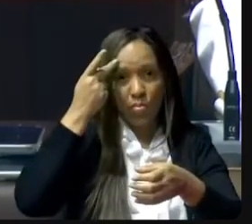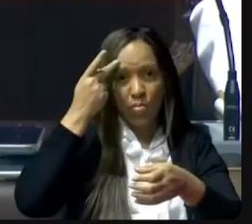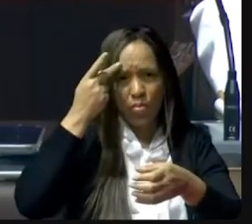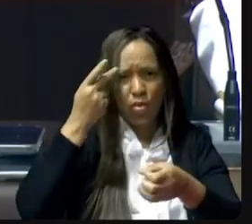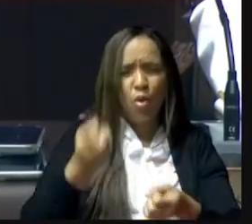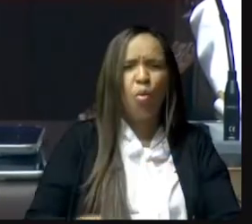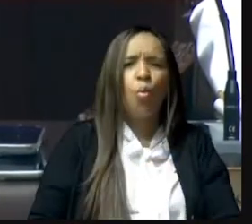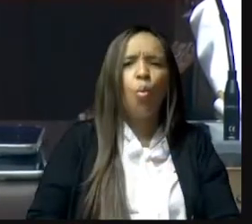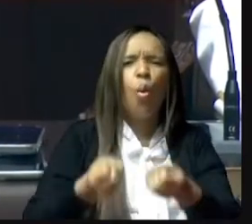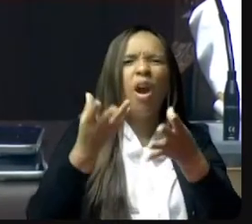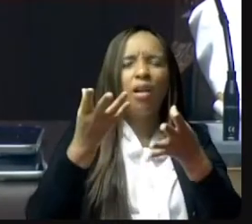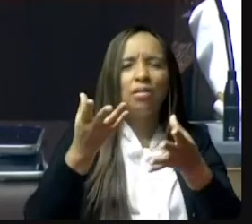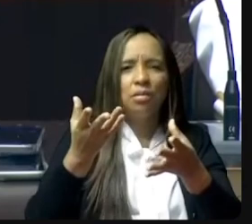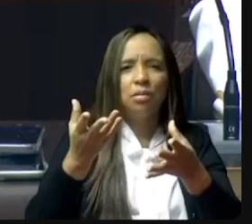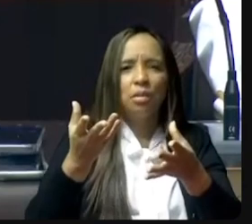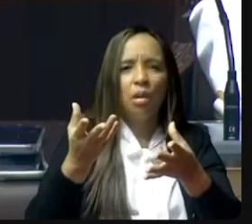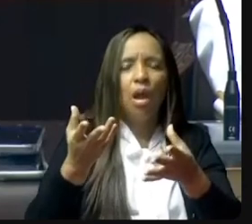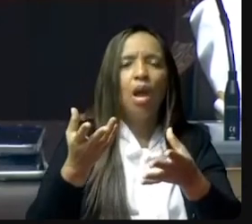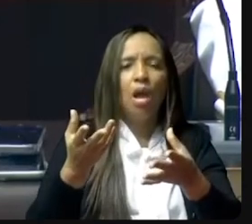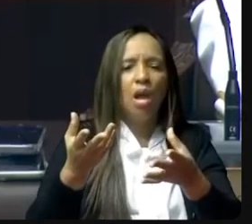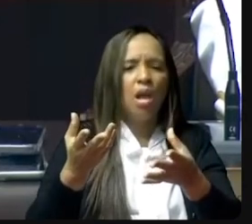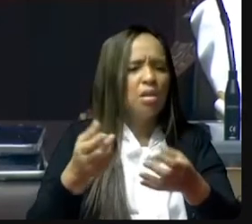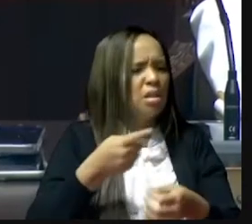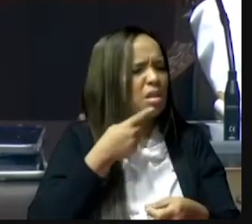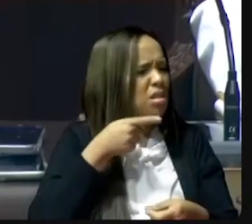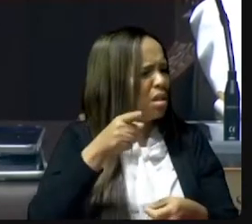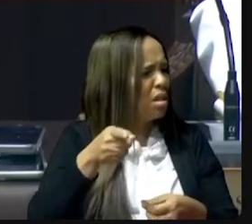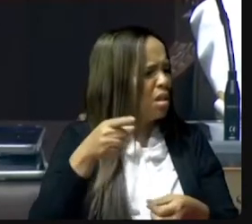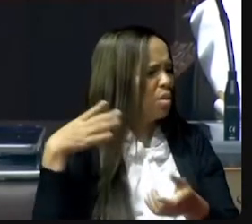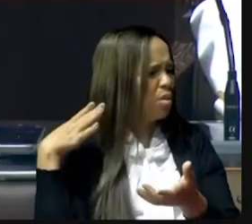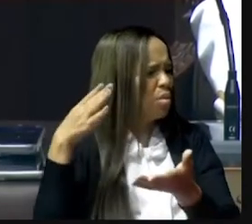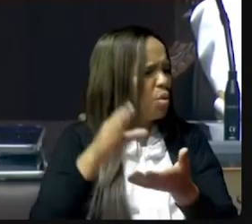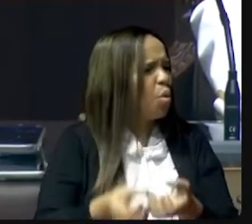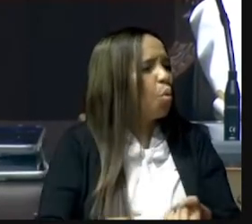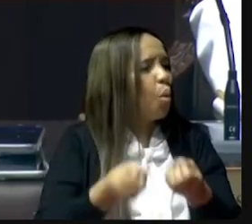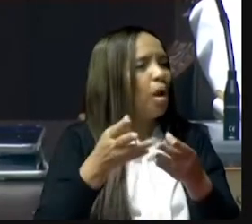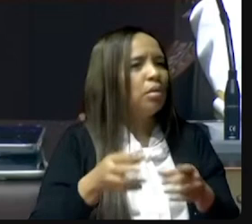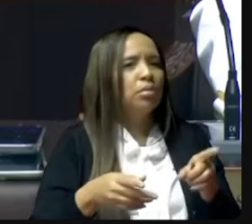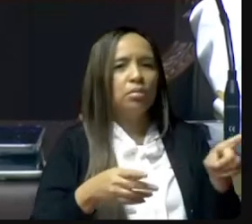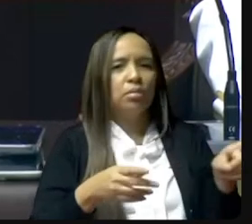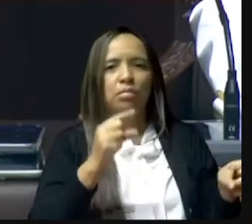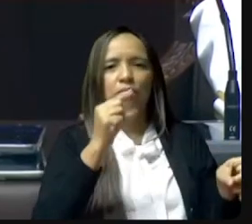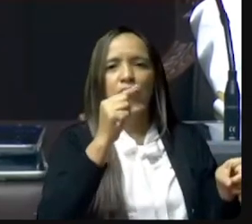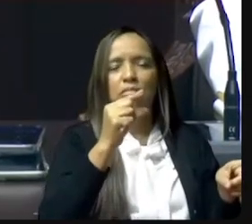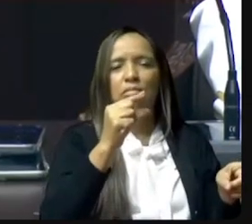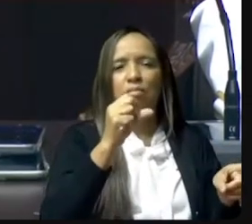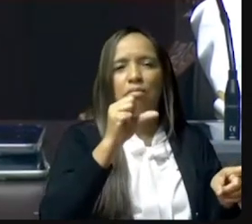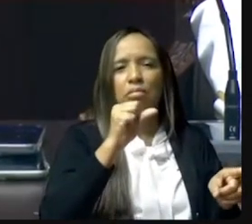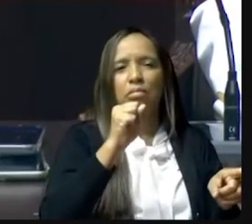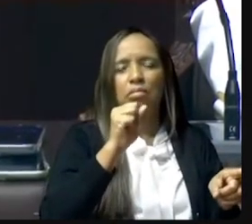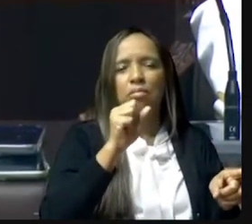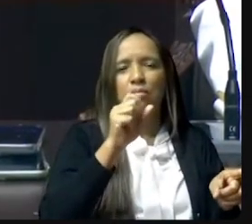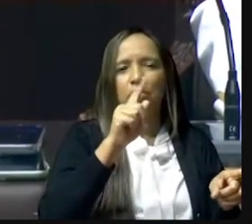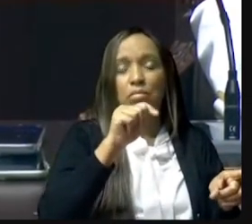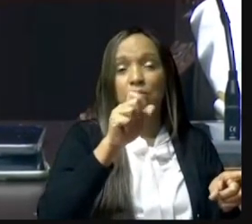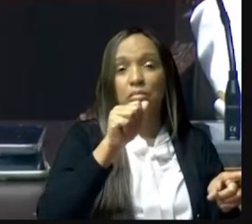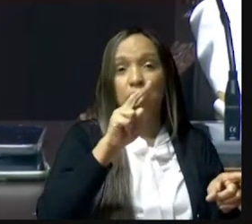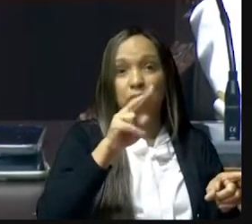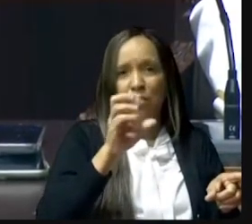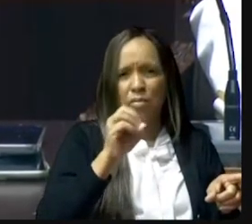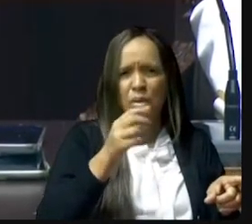gavo siempre ha hecho ese trabajo como decía máximo Castro y hoy vi que Gustavo lo